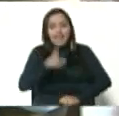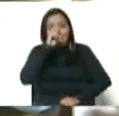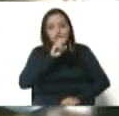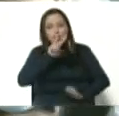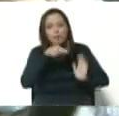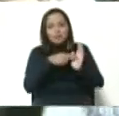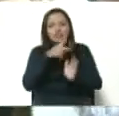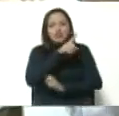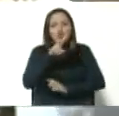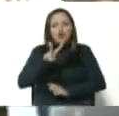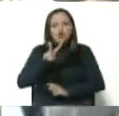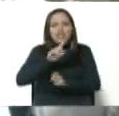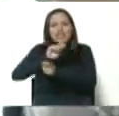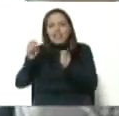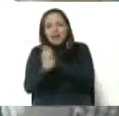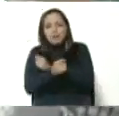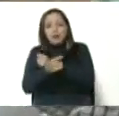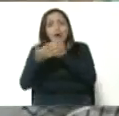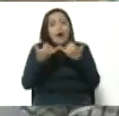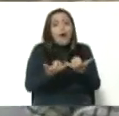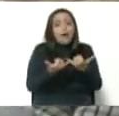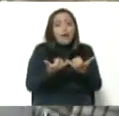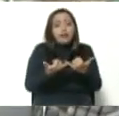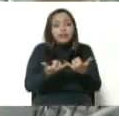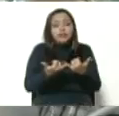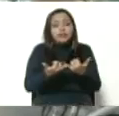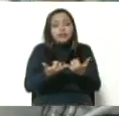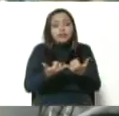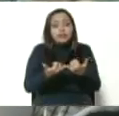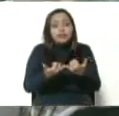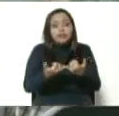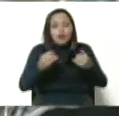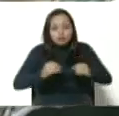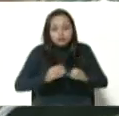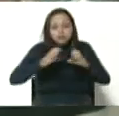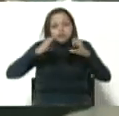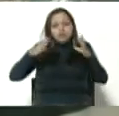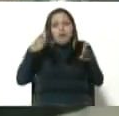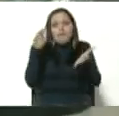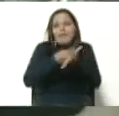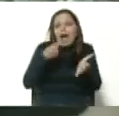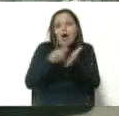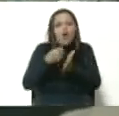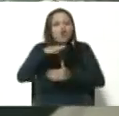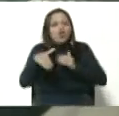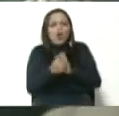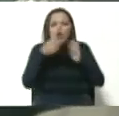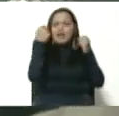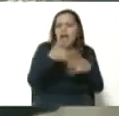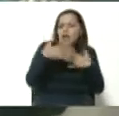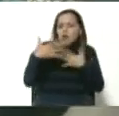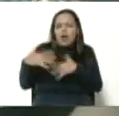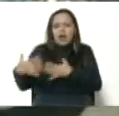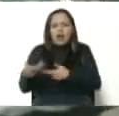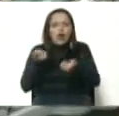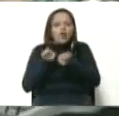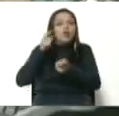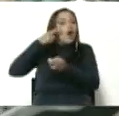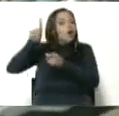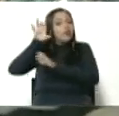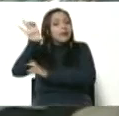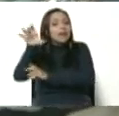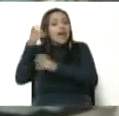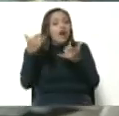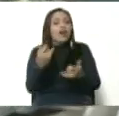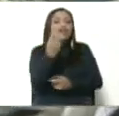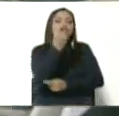Ha llevado que en este momento el salario mínimo, reventado por esta hiperinflación inducida, controlada de afuera, llegue apenas a